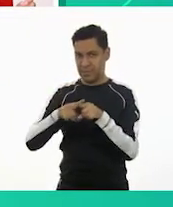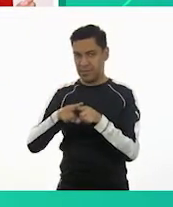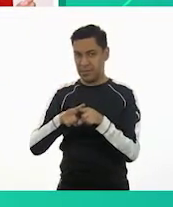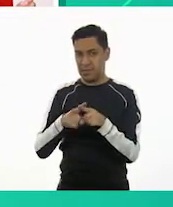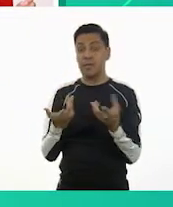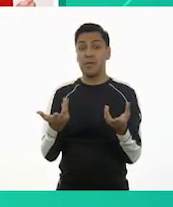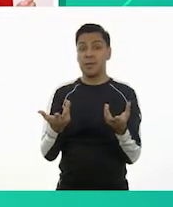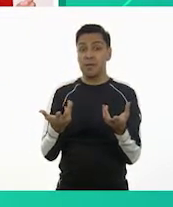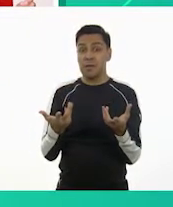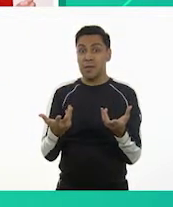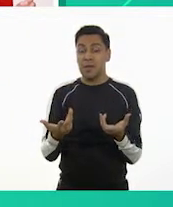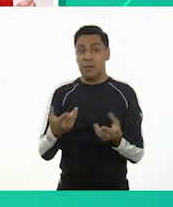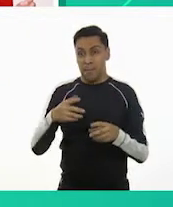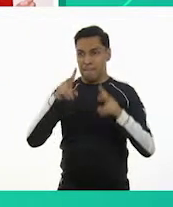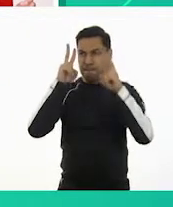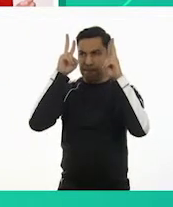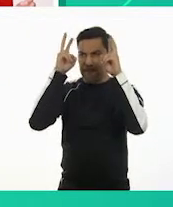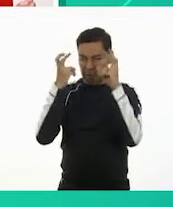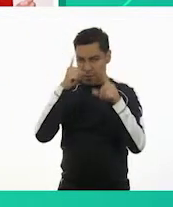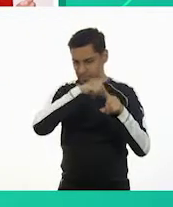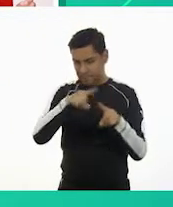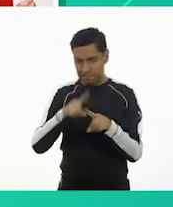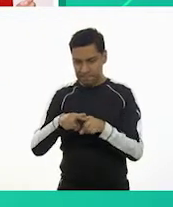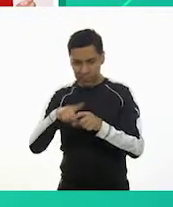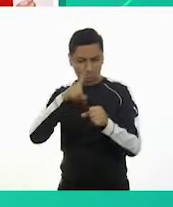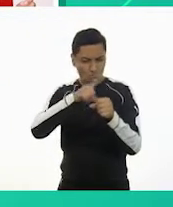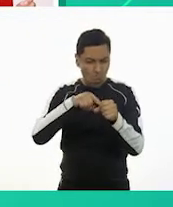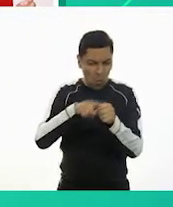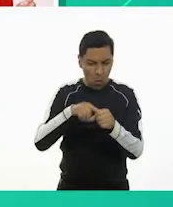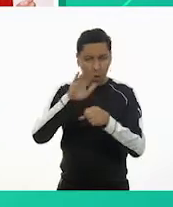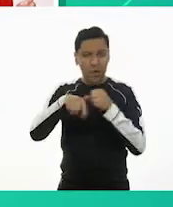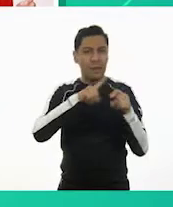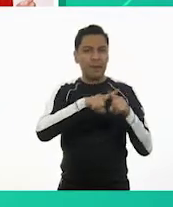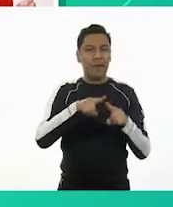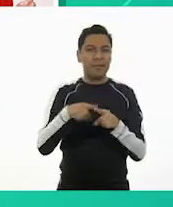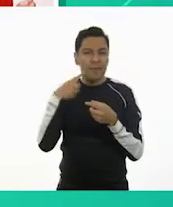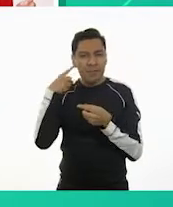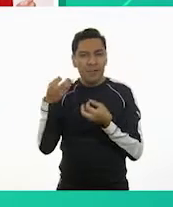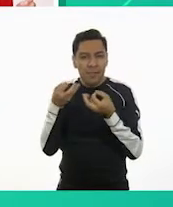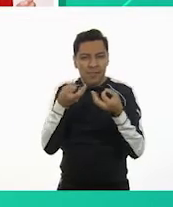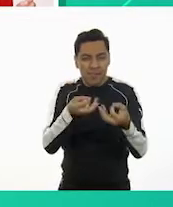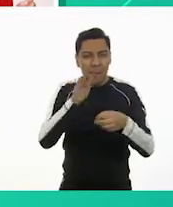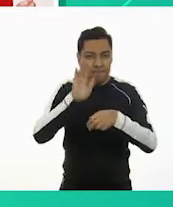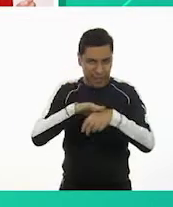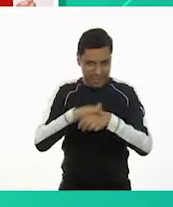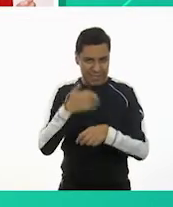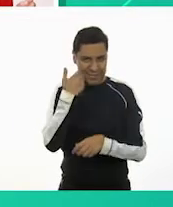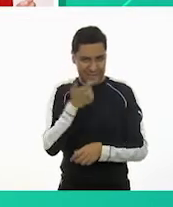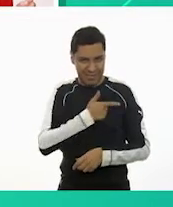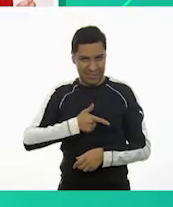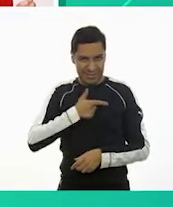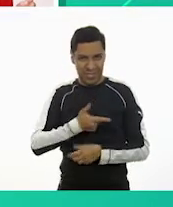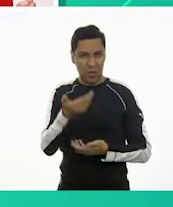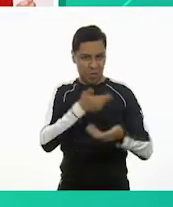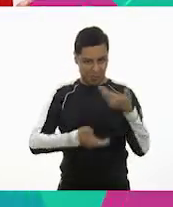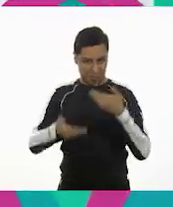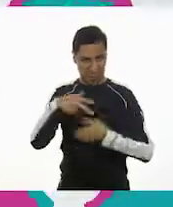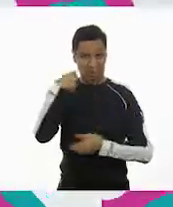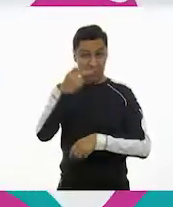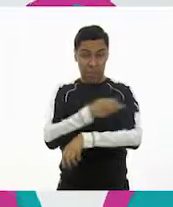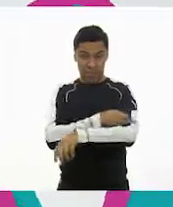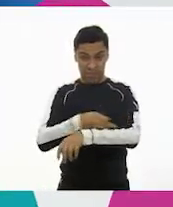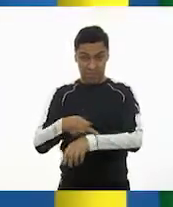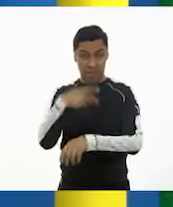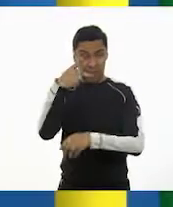artes, incluye dibujos a color de las especies que más llamen tu atención. Compartan su trabajo con su familia y